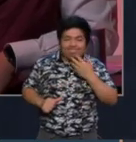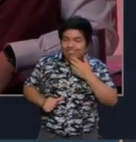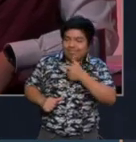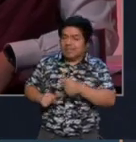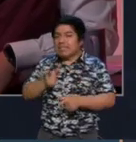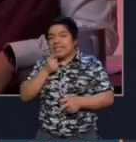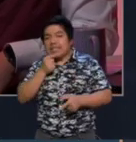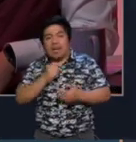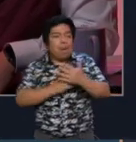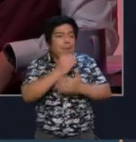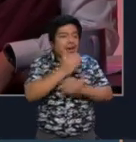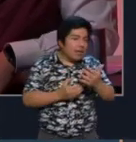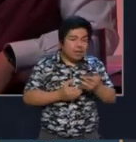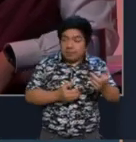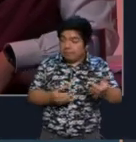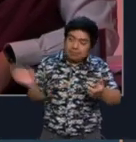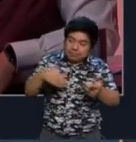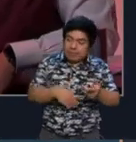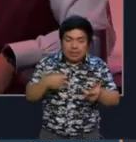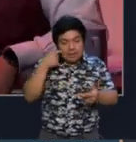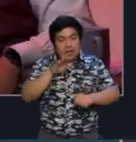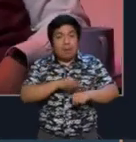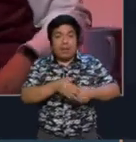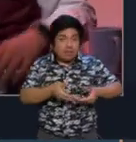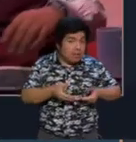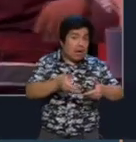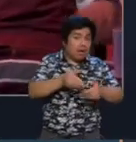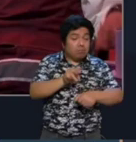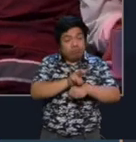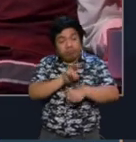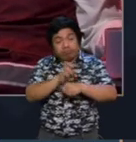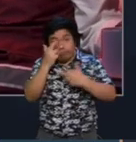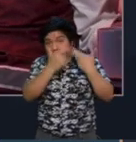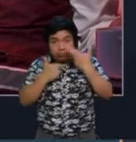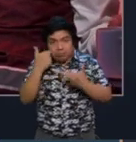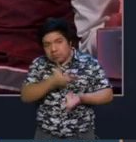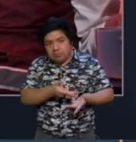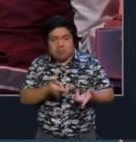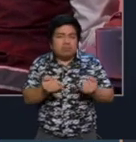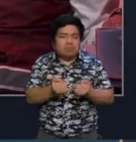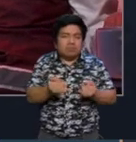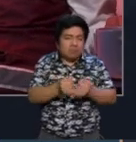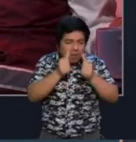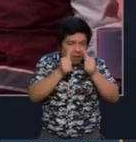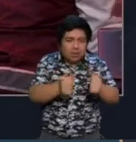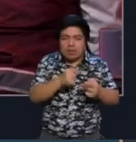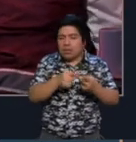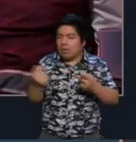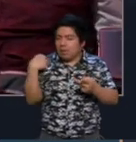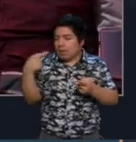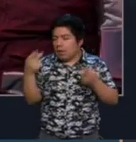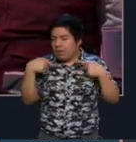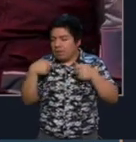a policías para tener elementos adicionales en calle que de alguna manera puedan con ello dar atención a la solicitud de